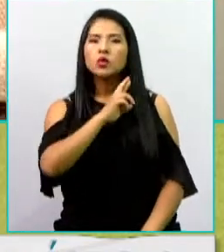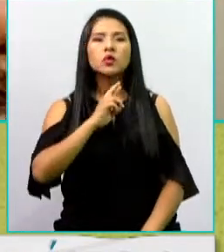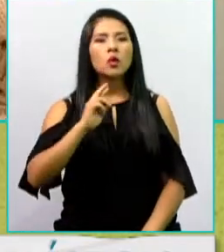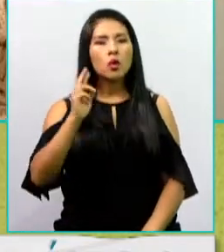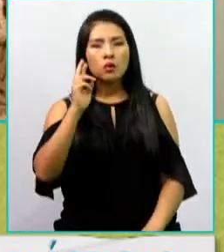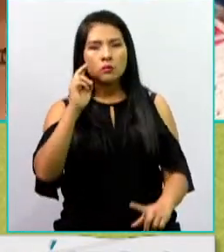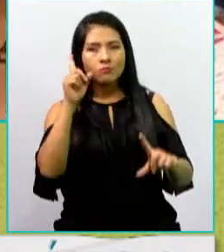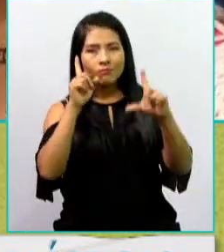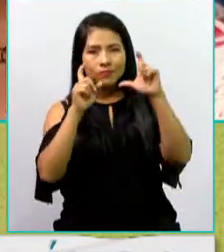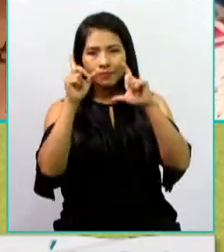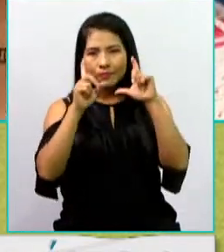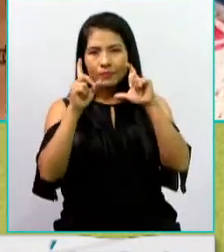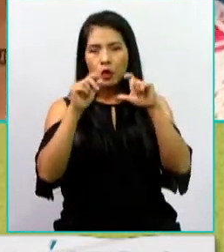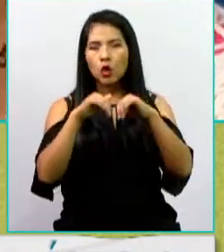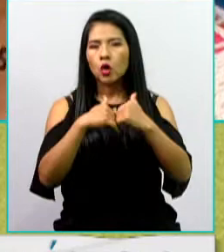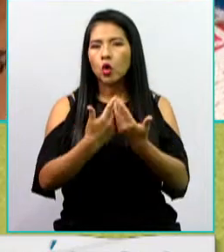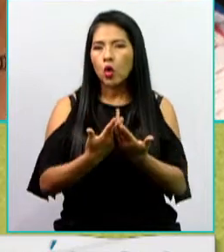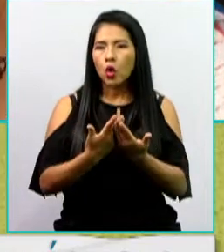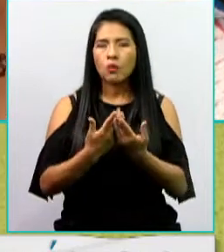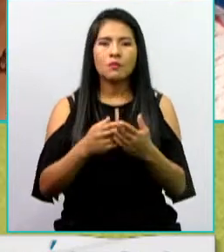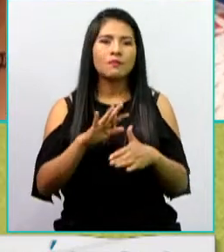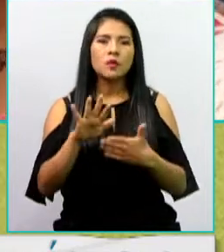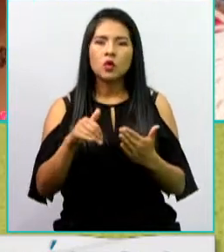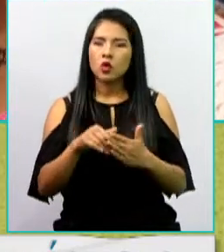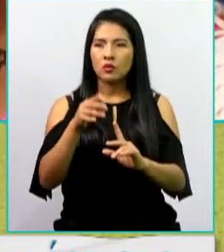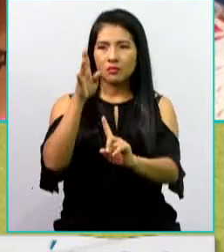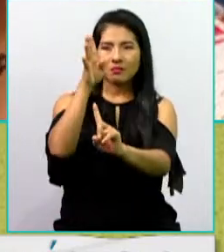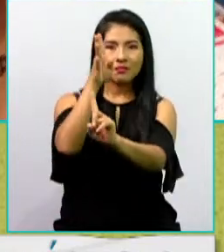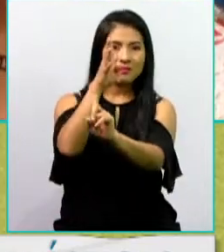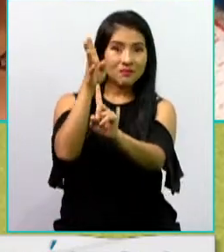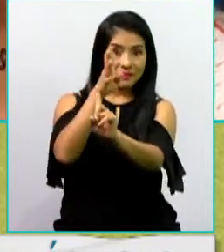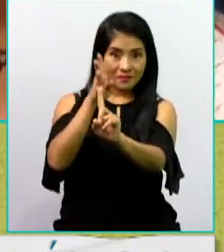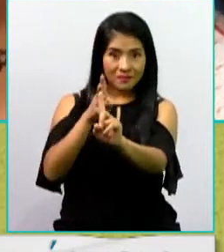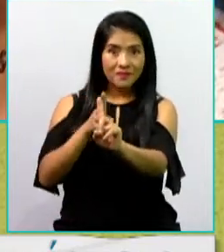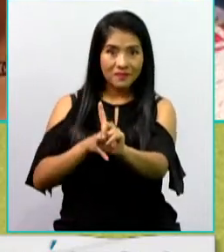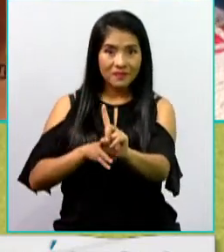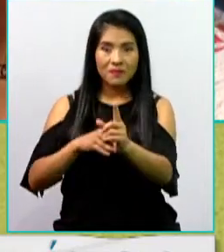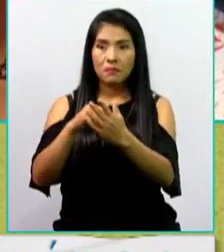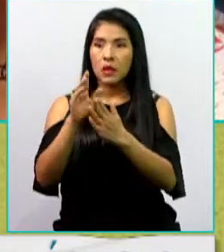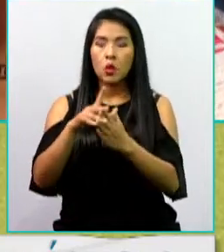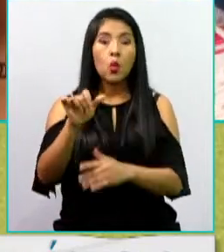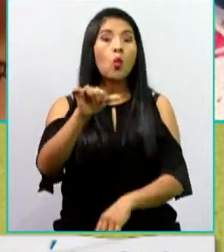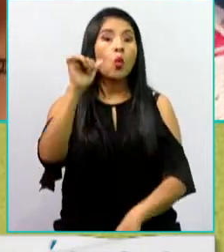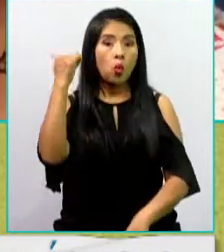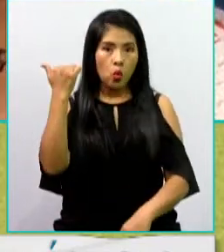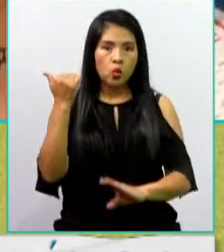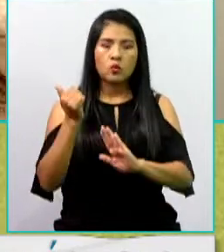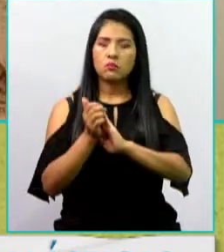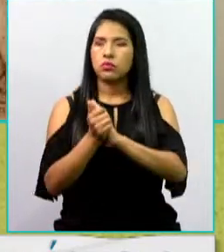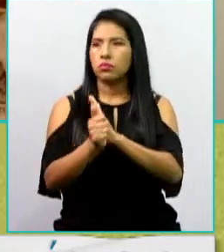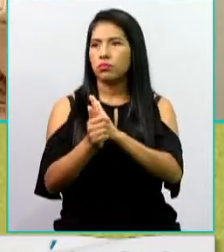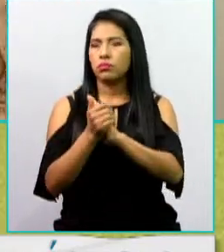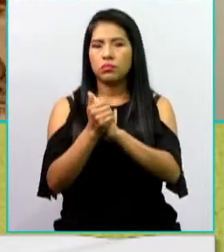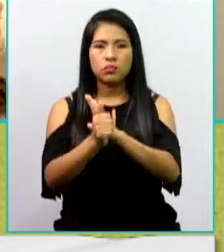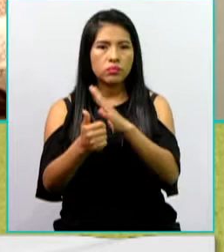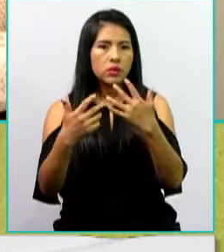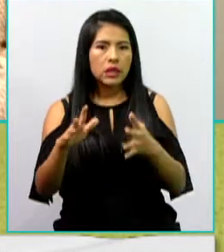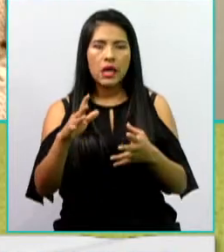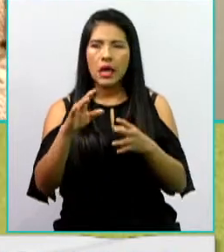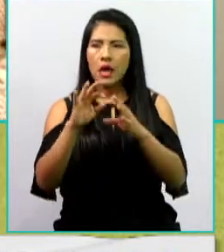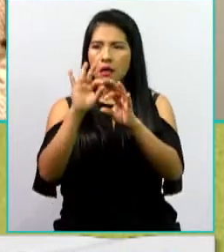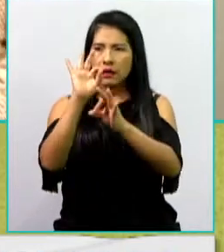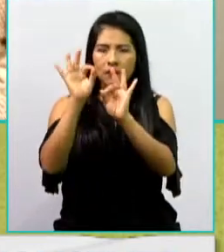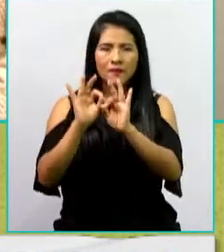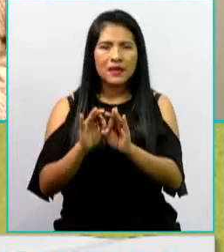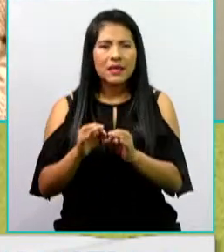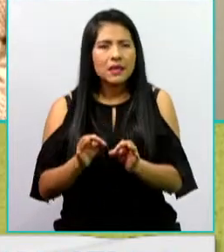rostros, su estructura, su composición. Que han hecho estas grandes artistas, ¿no? Que han diseñado obras tan